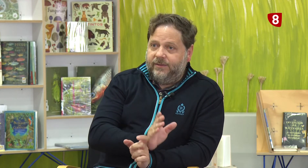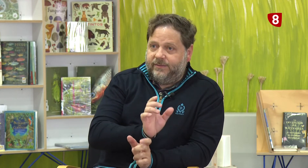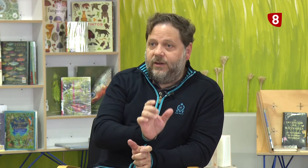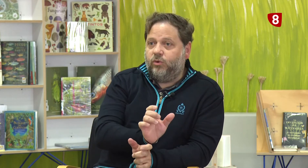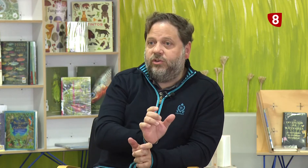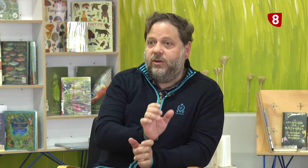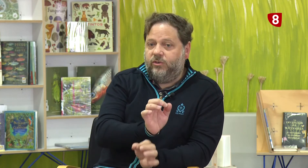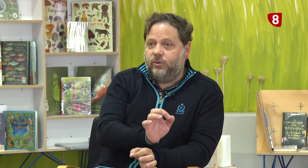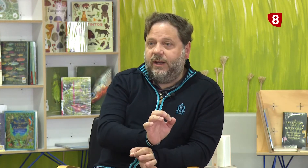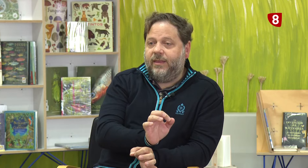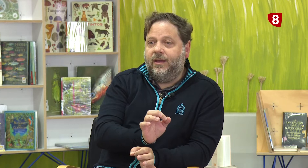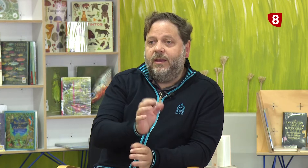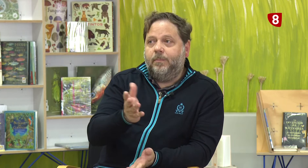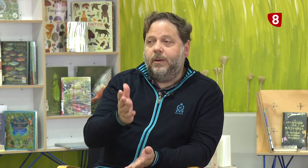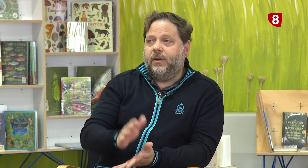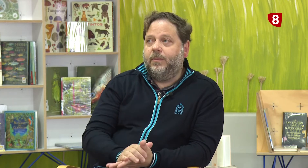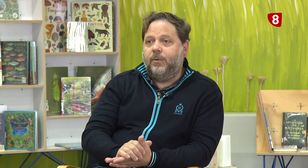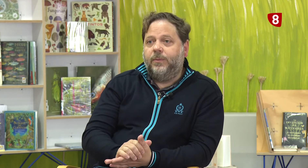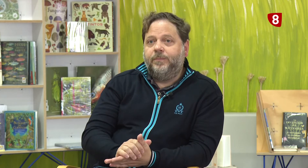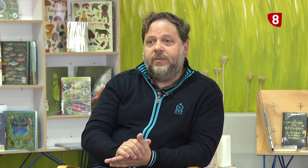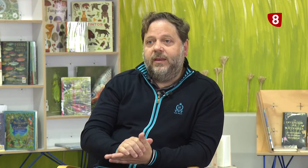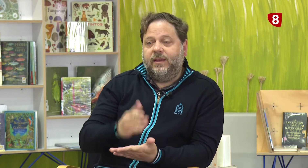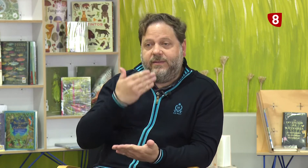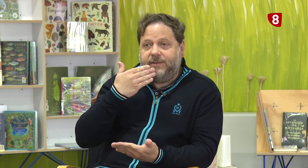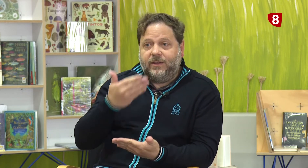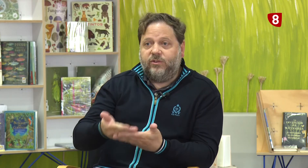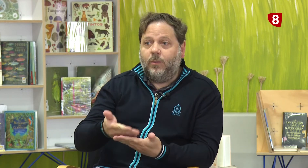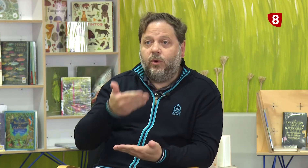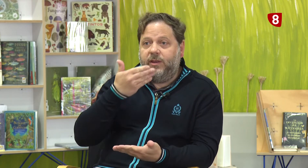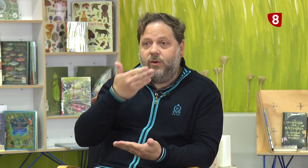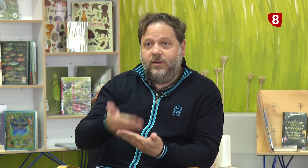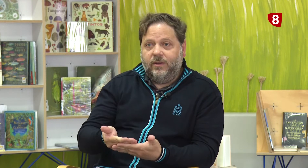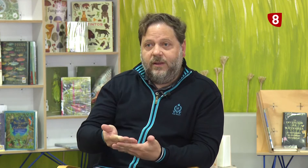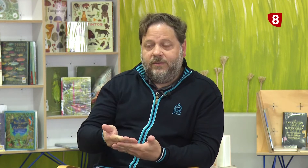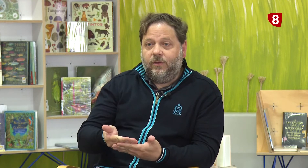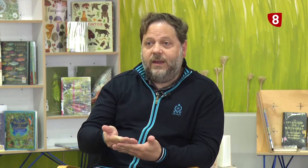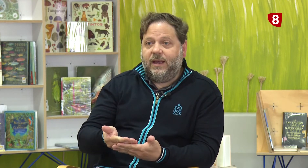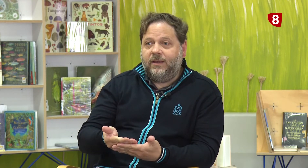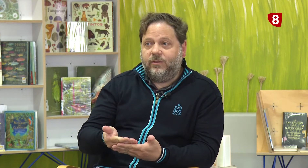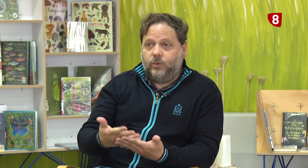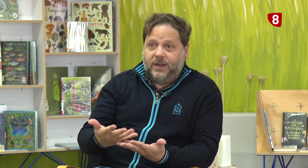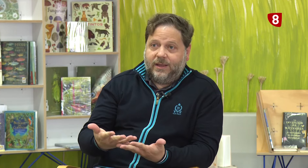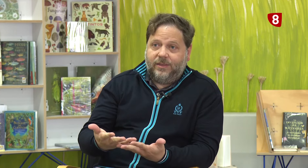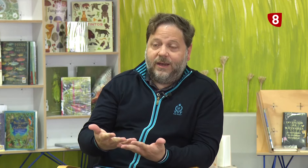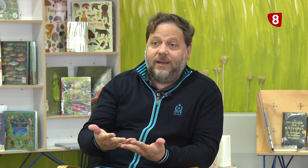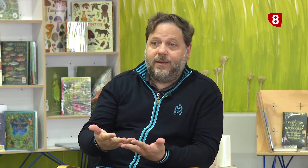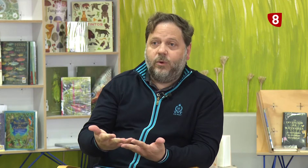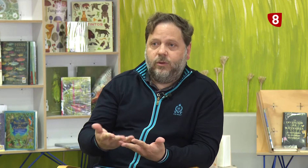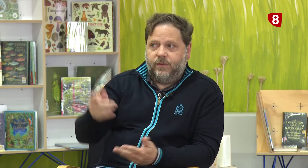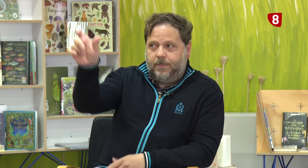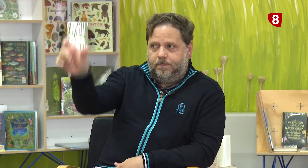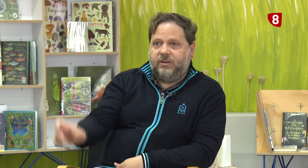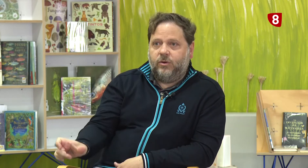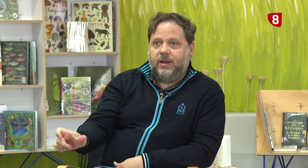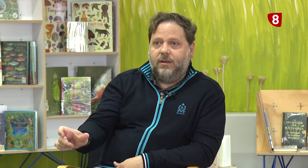tienen su signo y se utiliza, pero por ejemplo, si el signo es aburrido, si yo diría, si tuviera que decir es